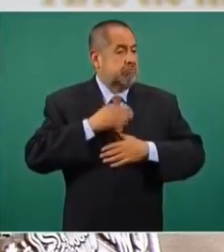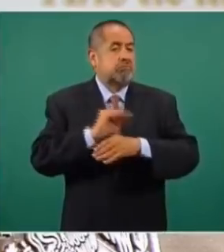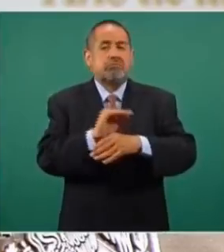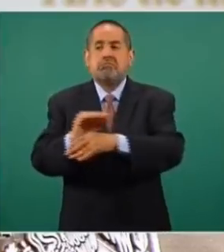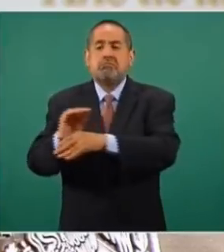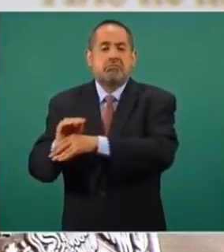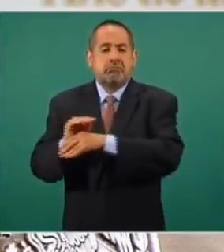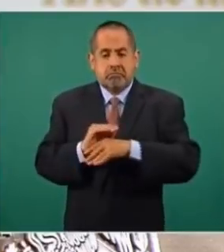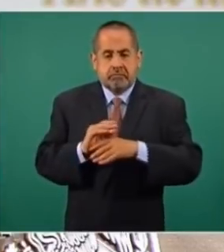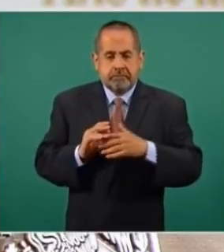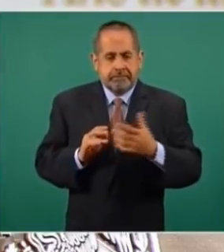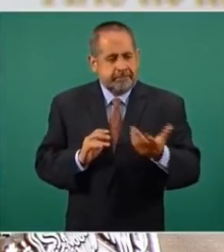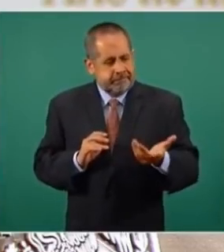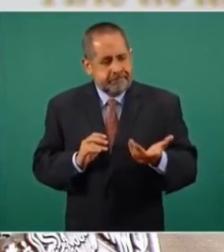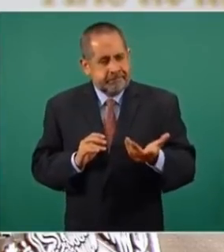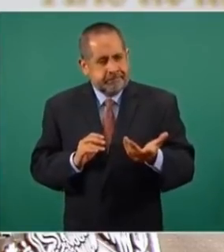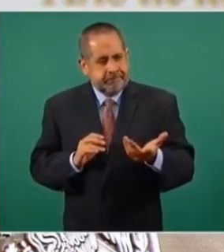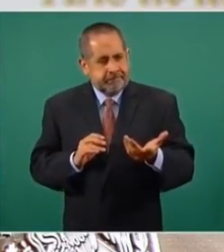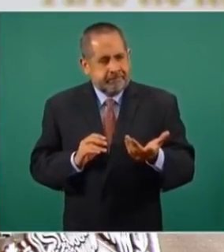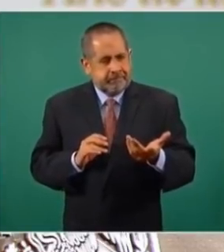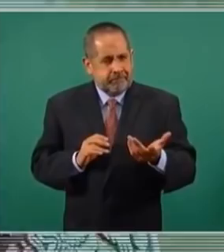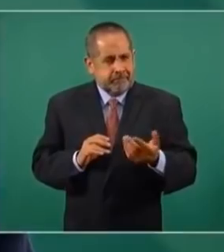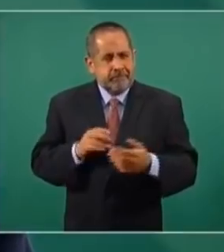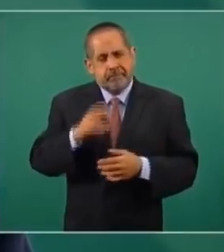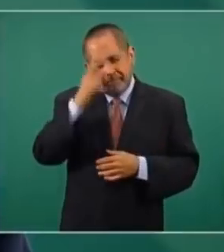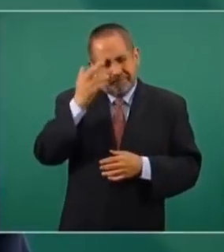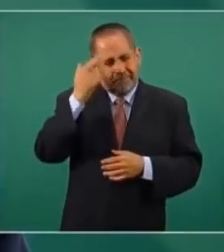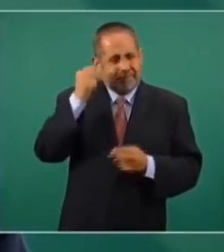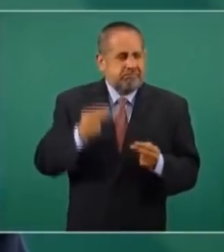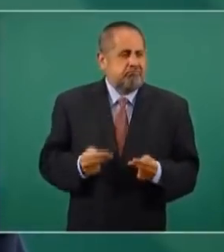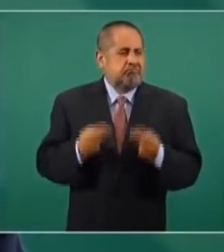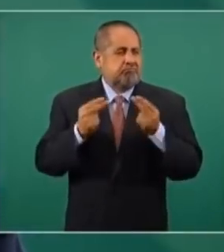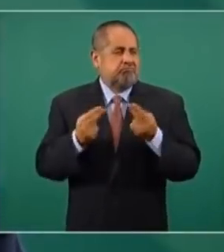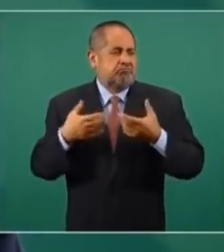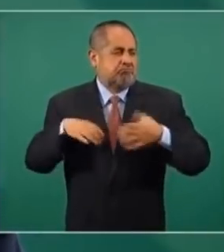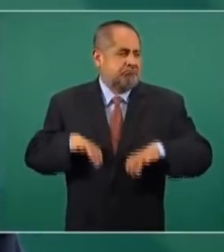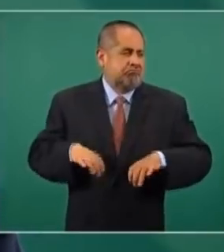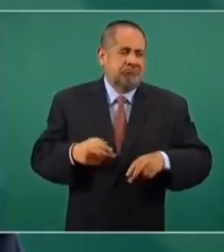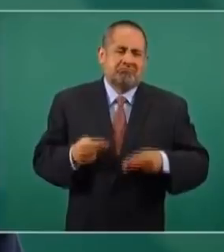otros, y desde luego el lucro,